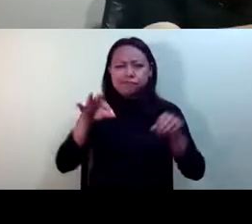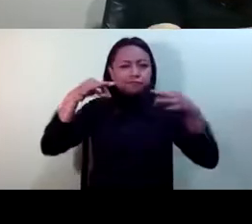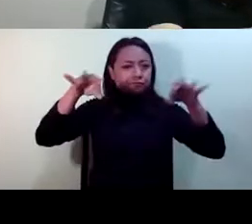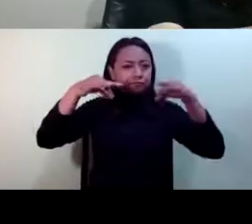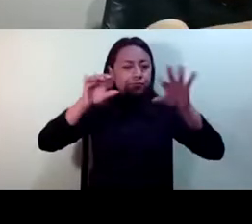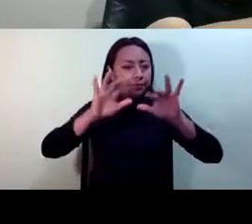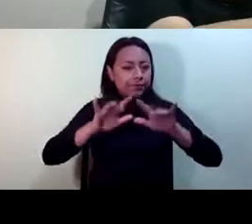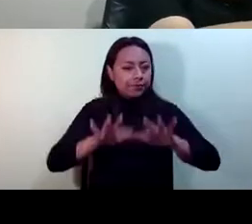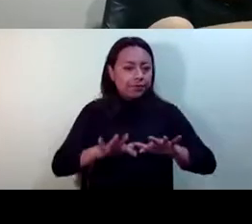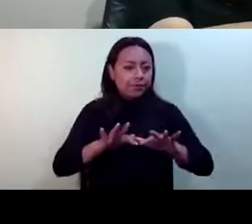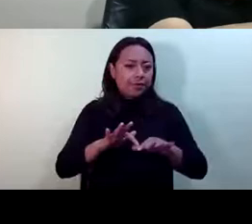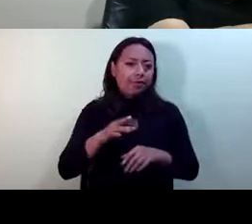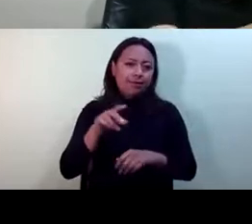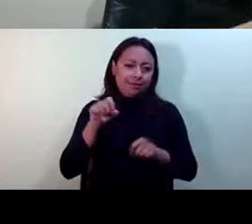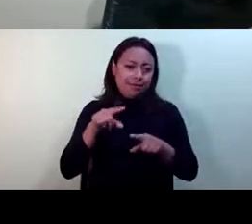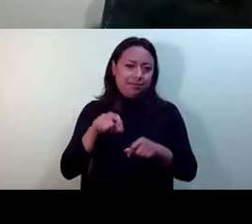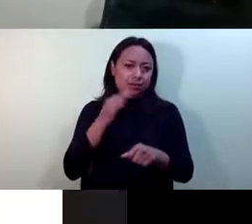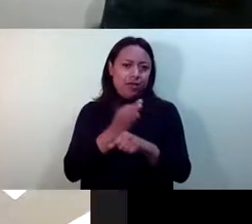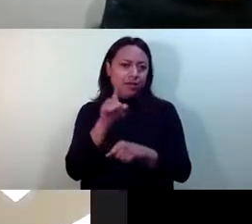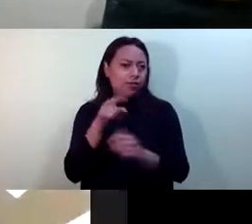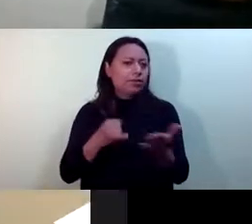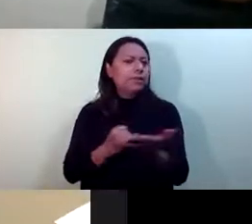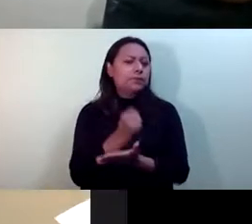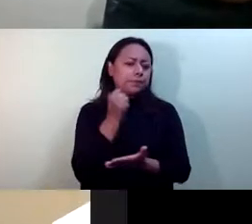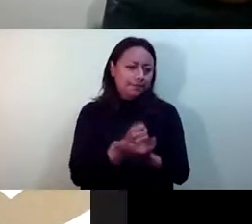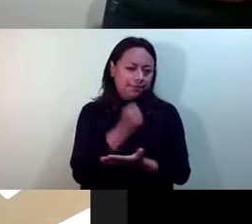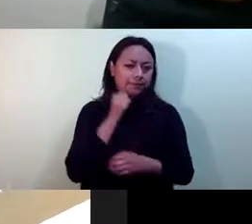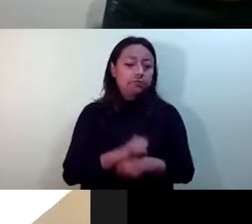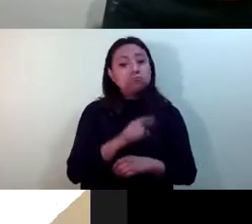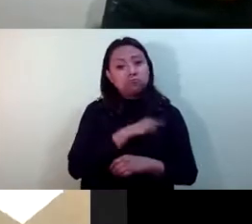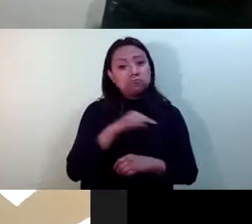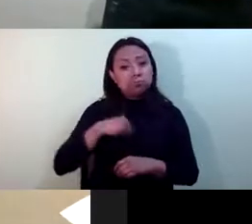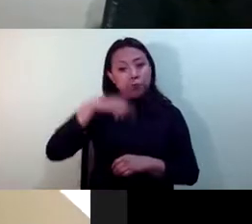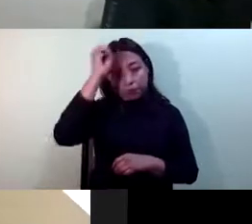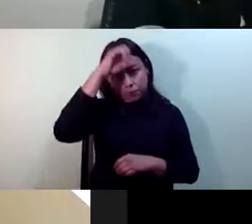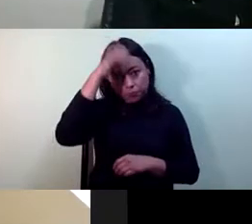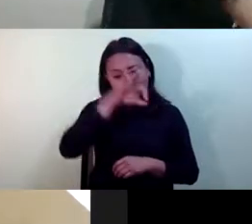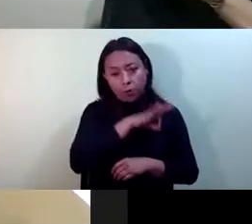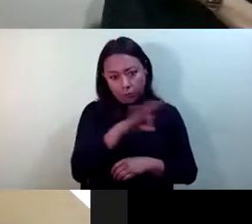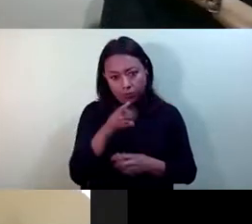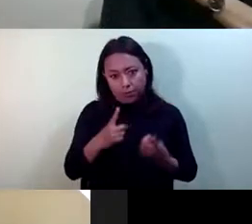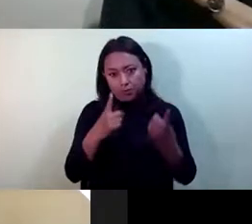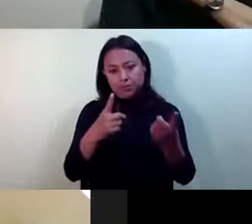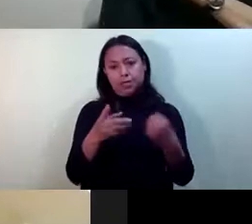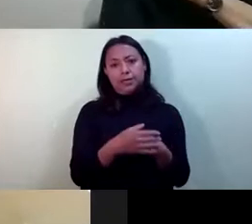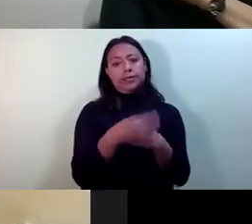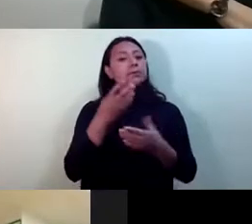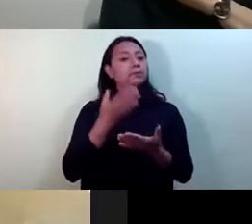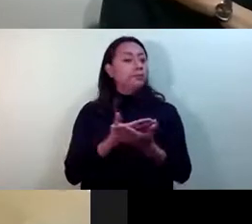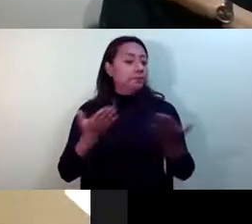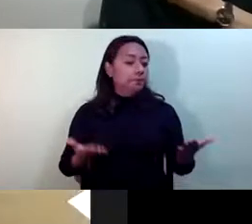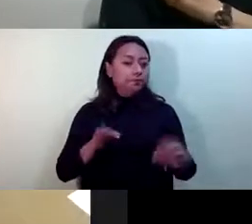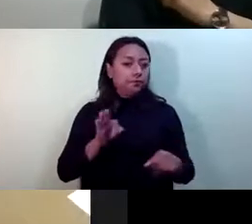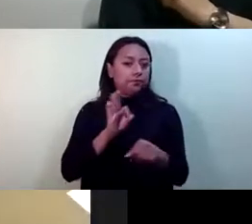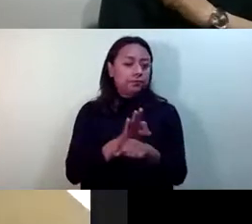ahorita ustedes dictaminando. Y hubiéramos dado una opinión. Y en base a esa opinión, favorable por parte